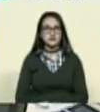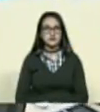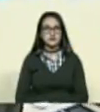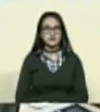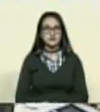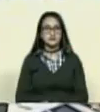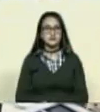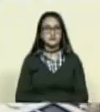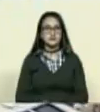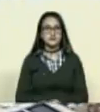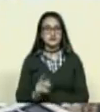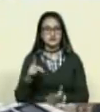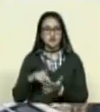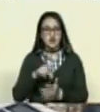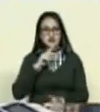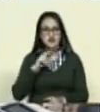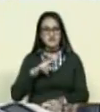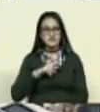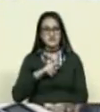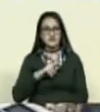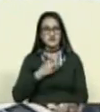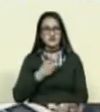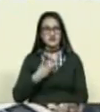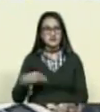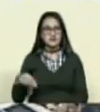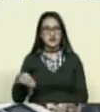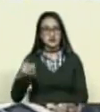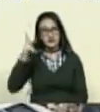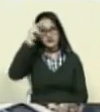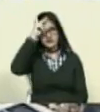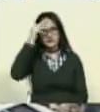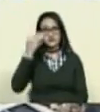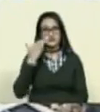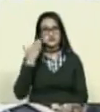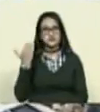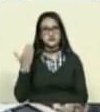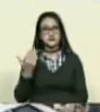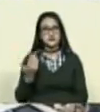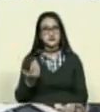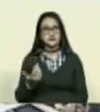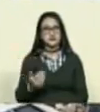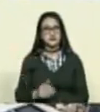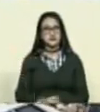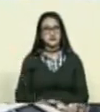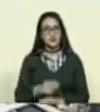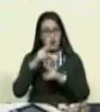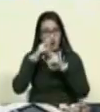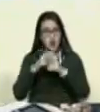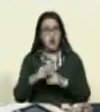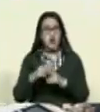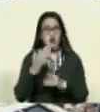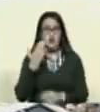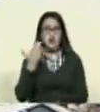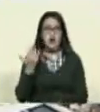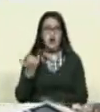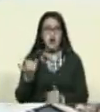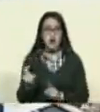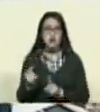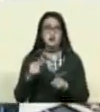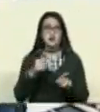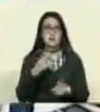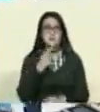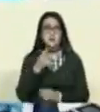Aquí está llegando el vicepresidente ejecutivo. Usted dirige, ¿para dónde vamos? Honores. Bueno, le paso el pase